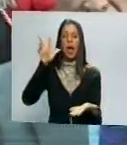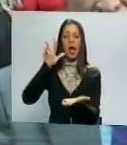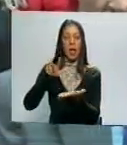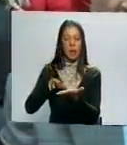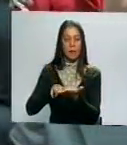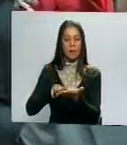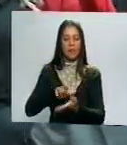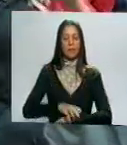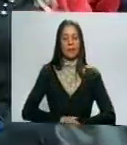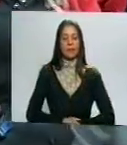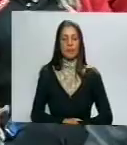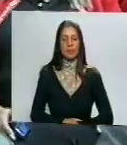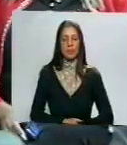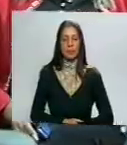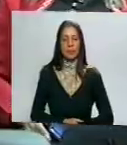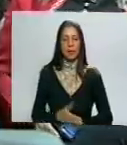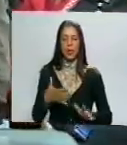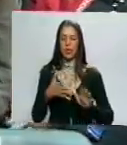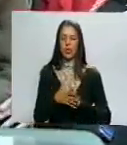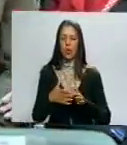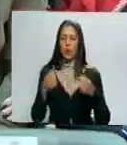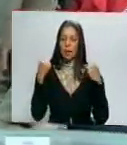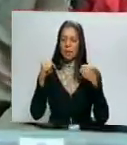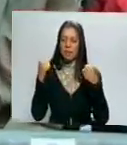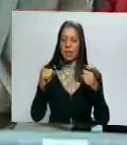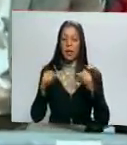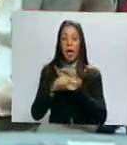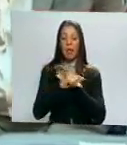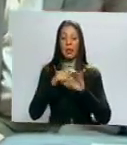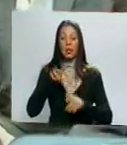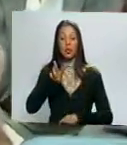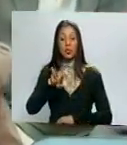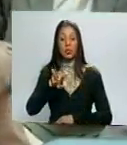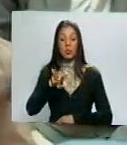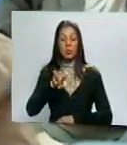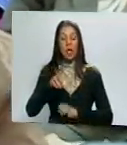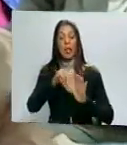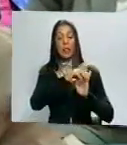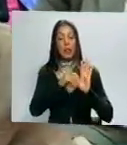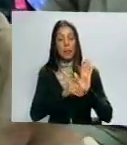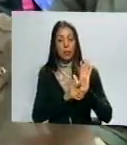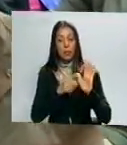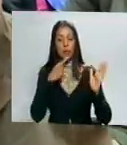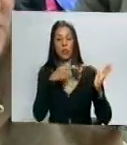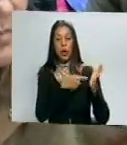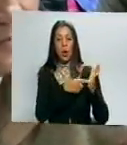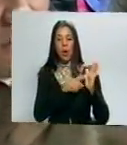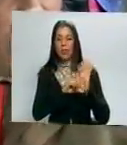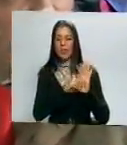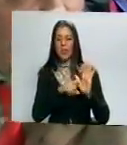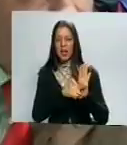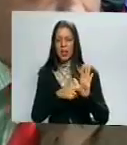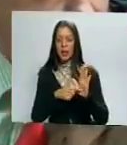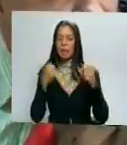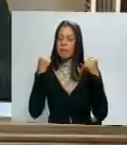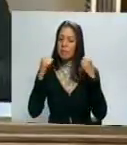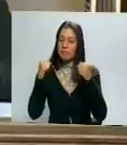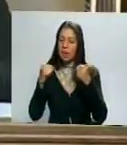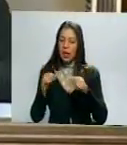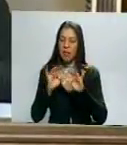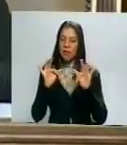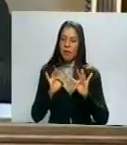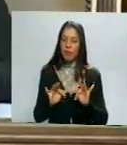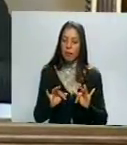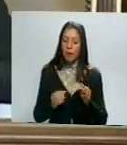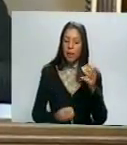Aprobado. Ámbito de aplicación, artículo 2. Las disposiciones de esta ley constitucional son aplicables a los procesos de